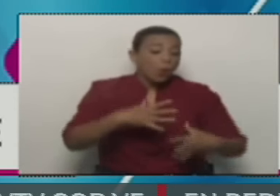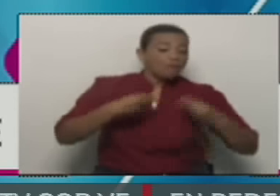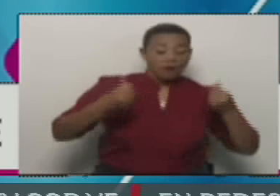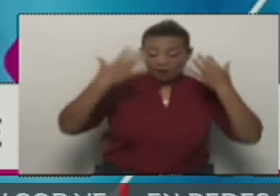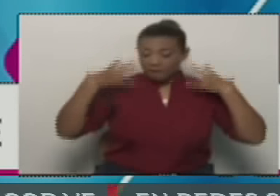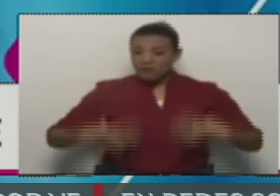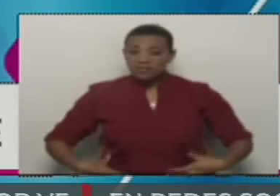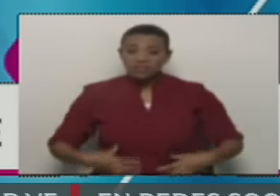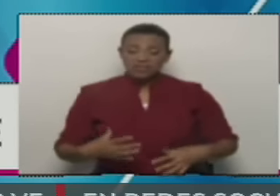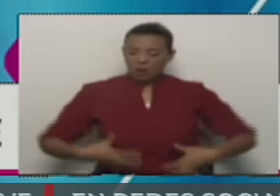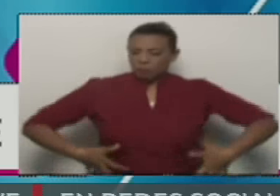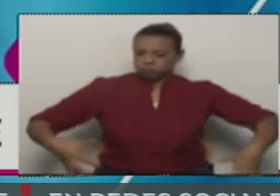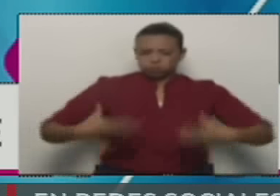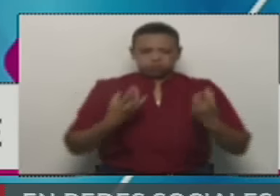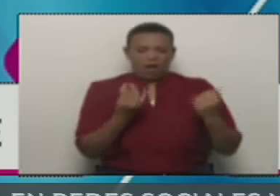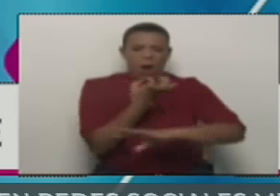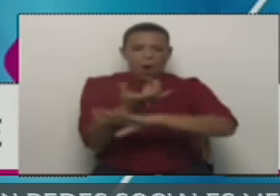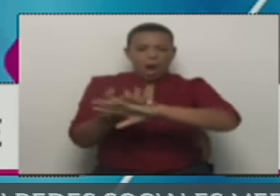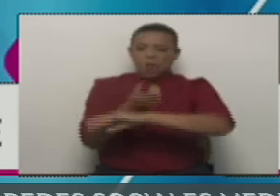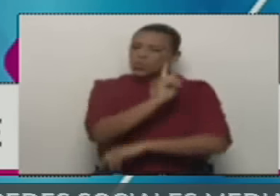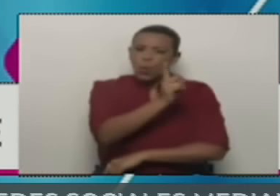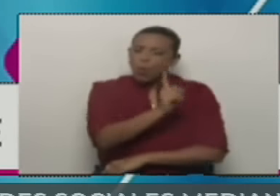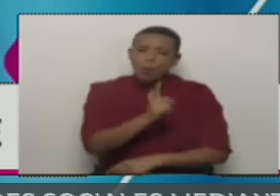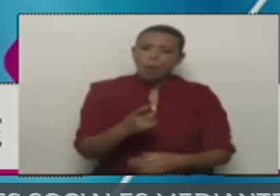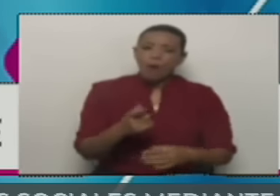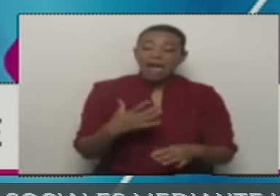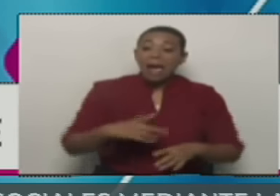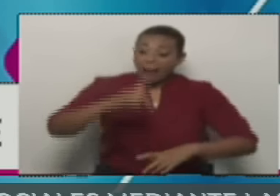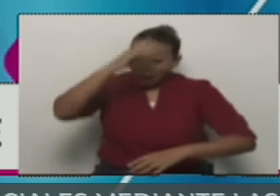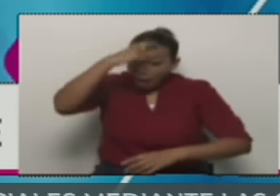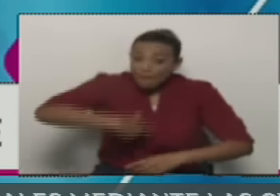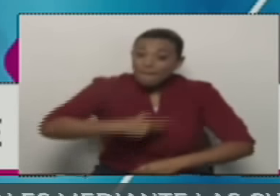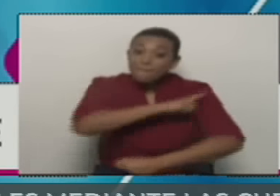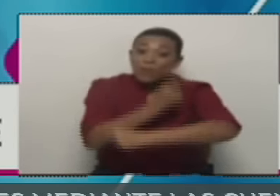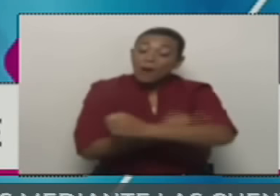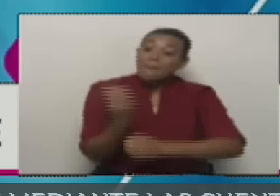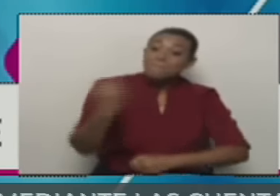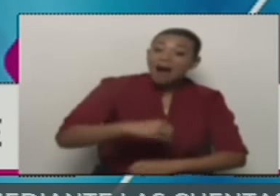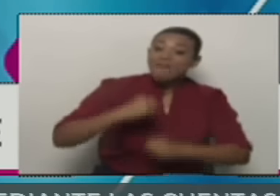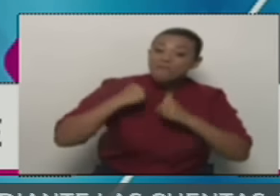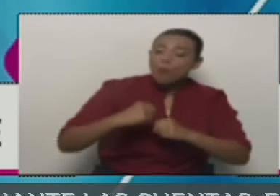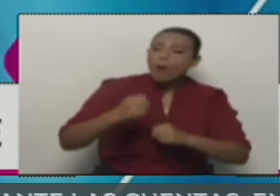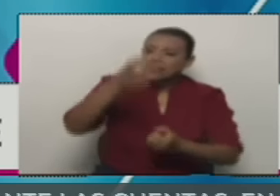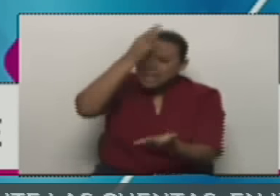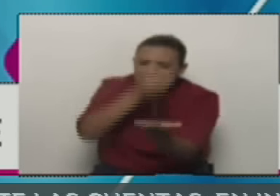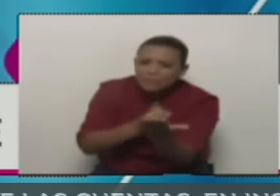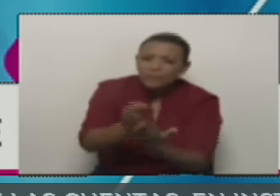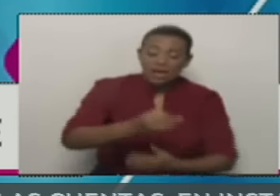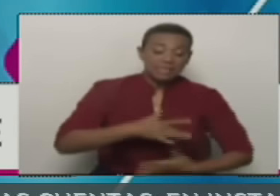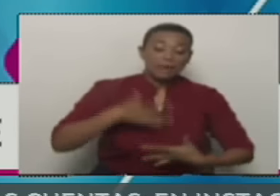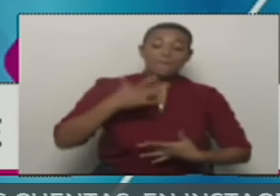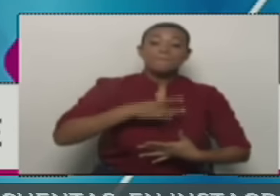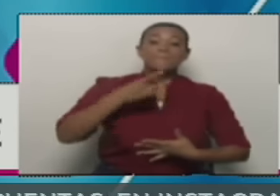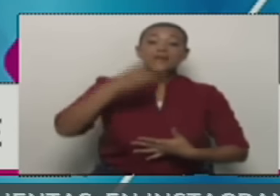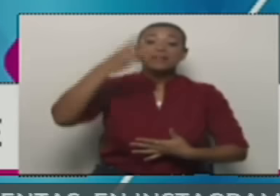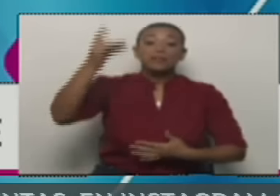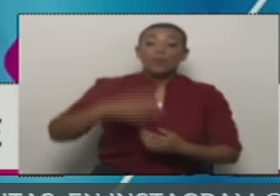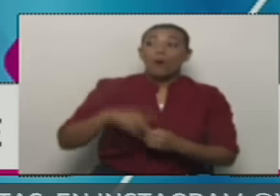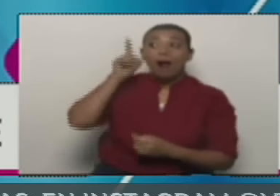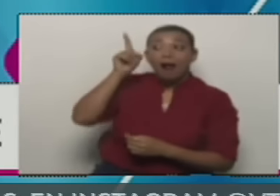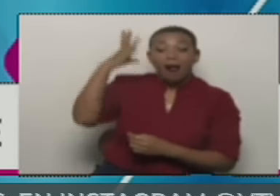de la riqueza. El poder más grande que tiene el ser humano es el poder espiritual, el poder de Dios. Y